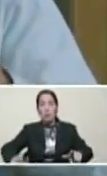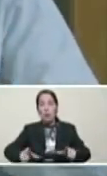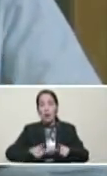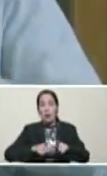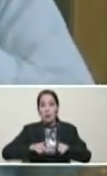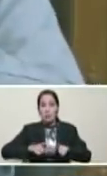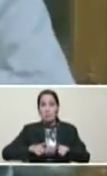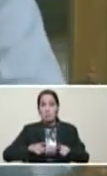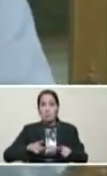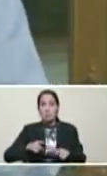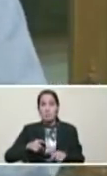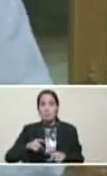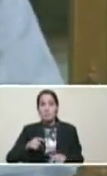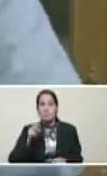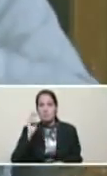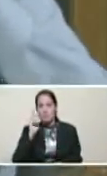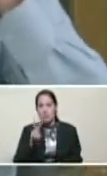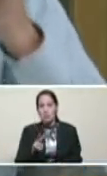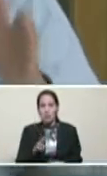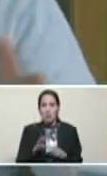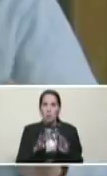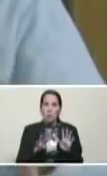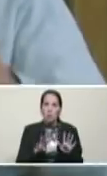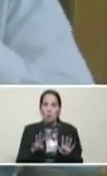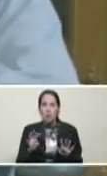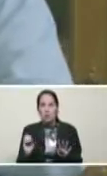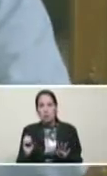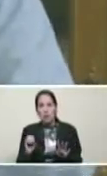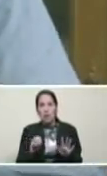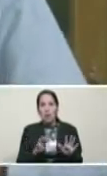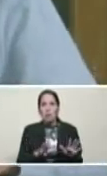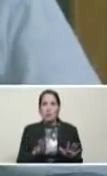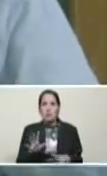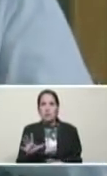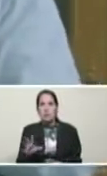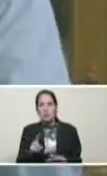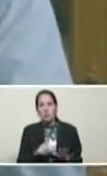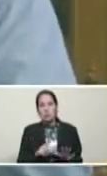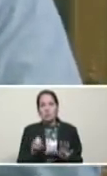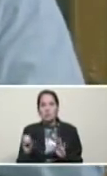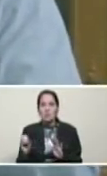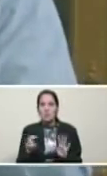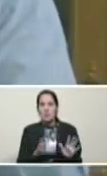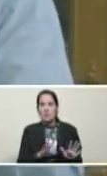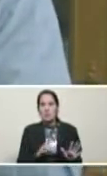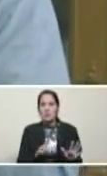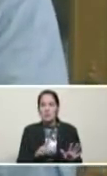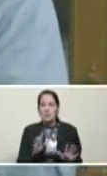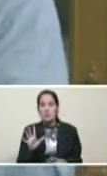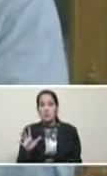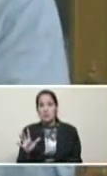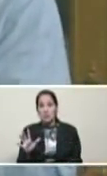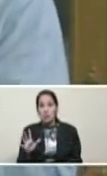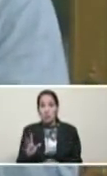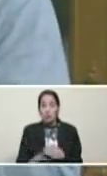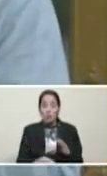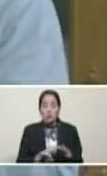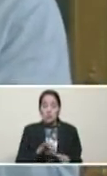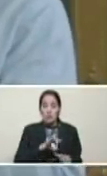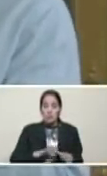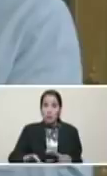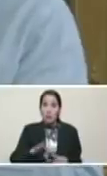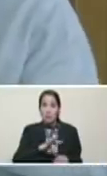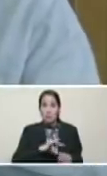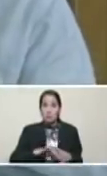la vida 90 la mitad vive 95 la vive 60 y de 65 que la semilla que se generó con el convenio